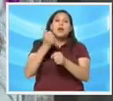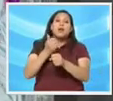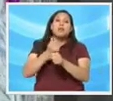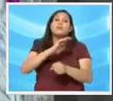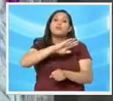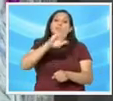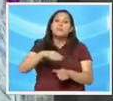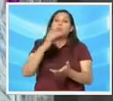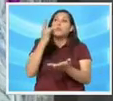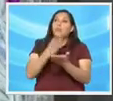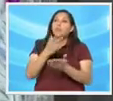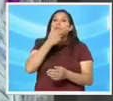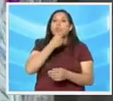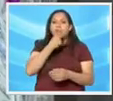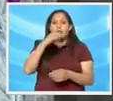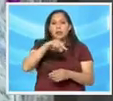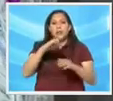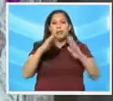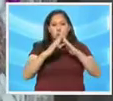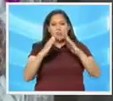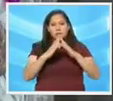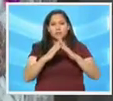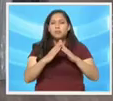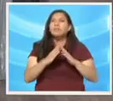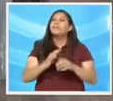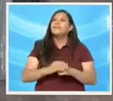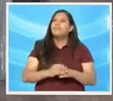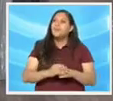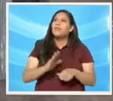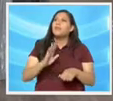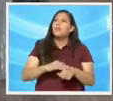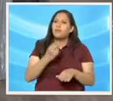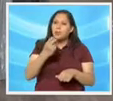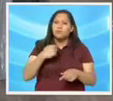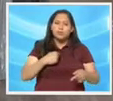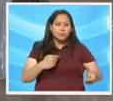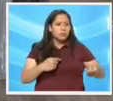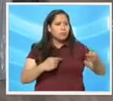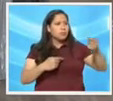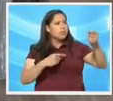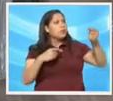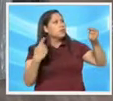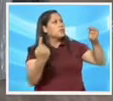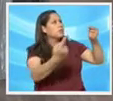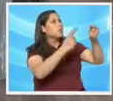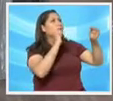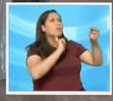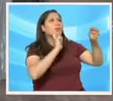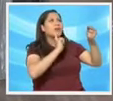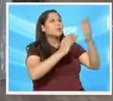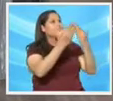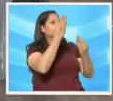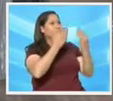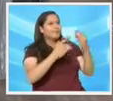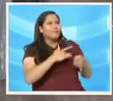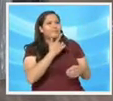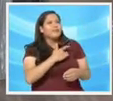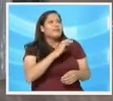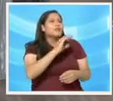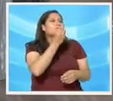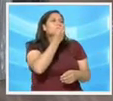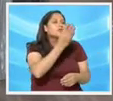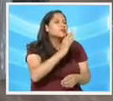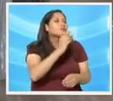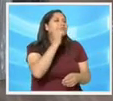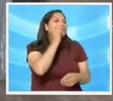el único hombre que había en la familia. Y dice, por eso crecí entre mujeres. Mujeres que me consintieron, que me mimaron